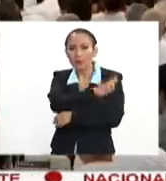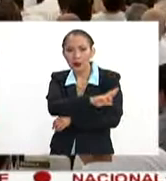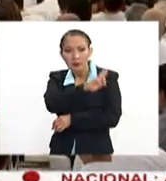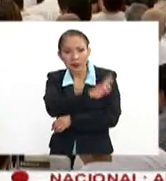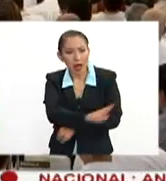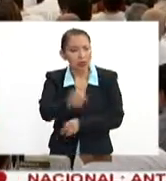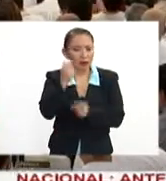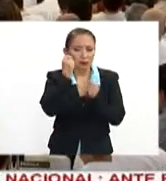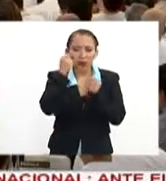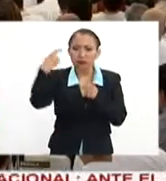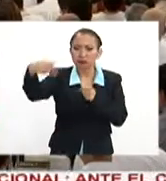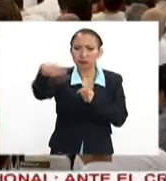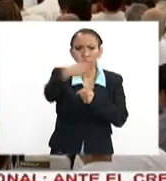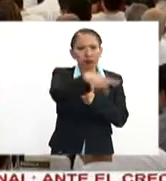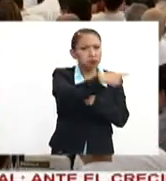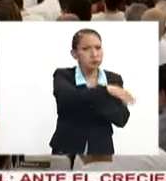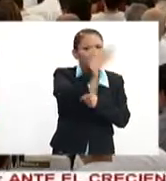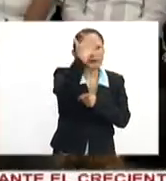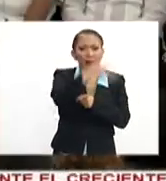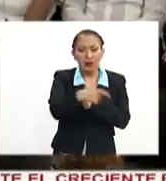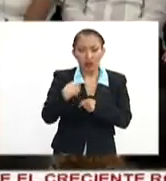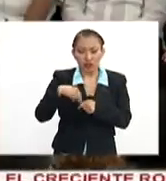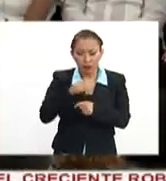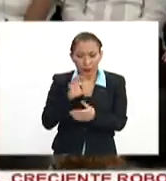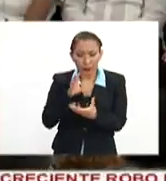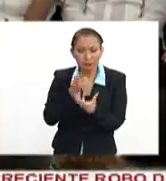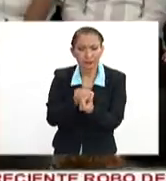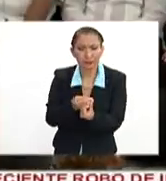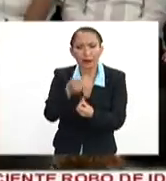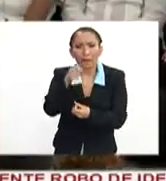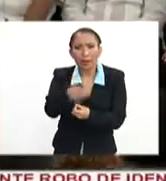privada, donde estemos, sepamos que somos parte